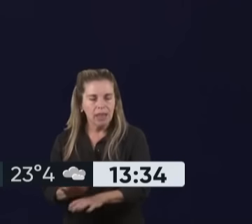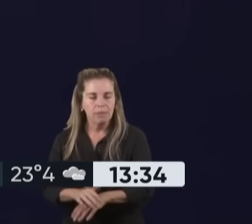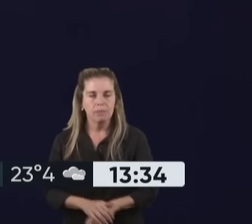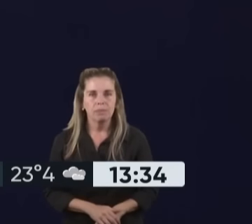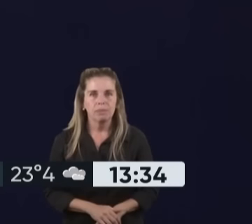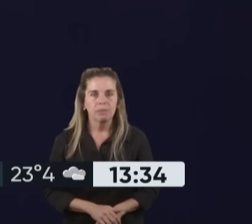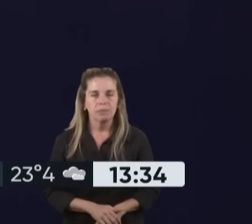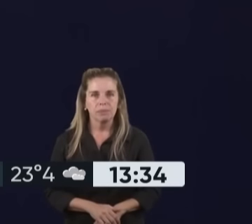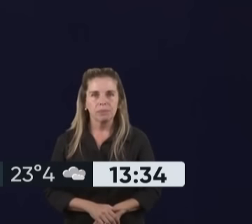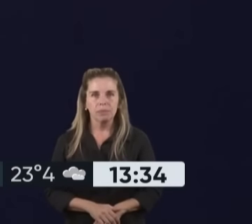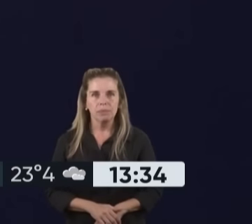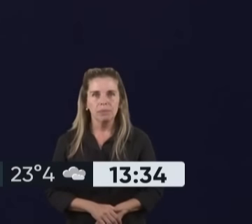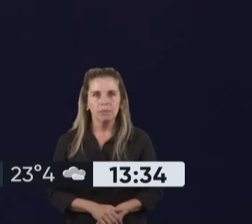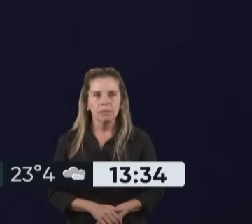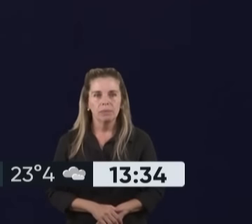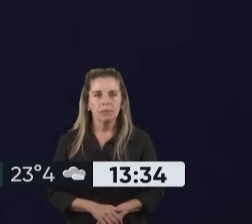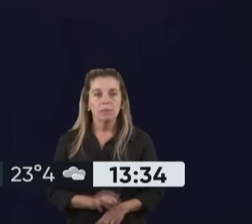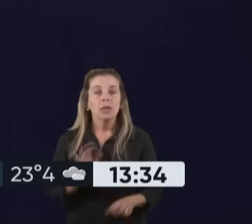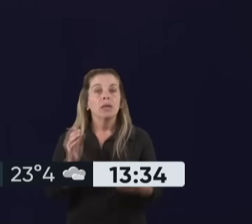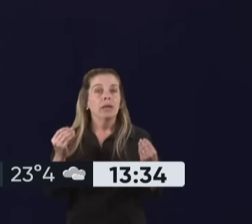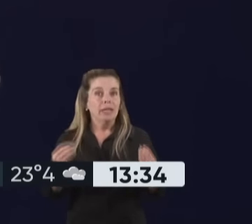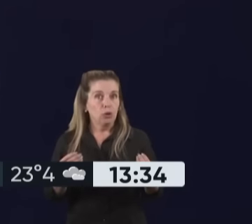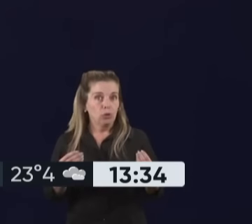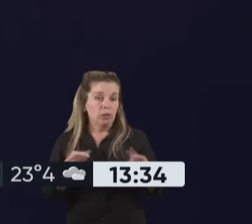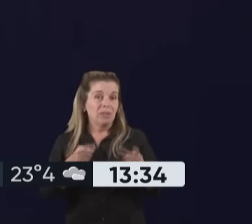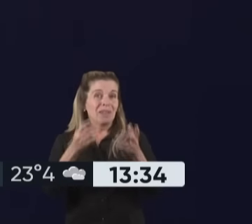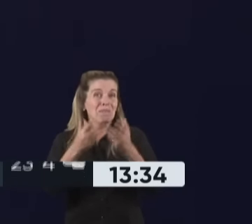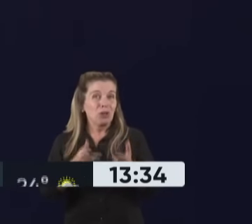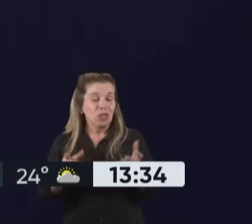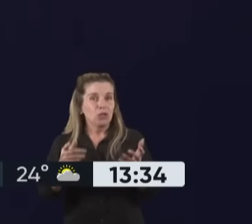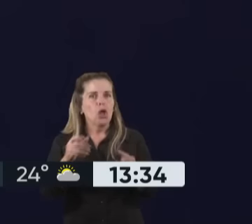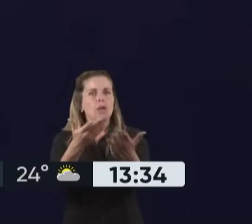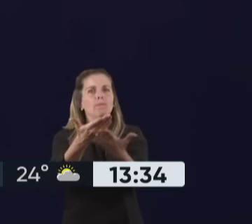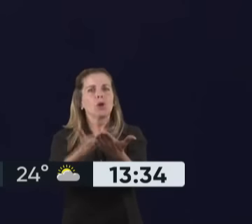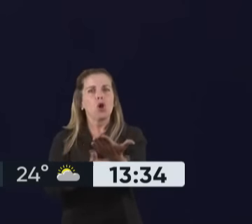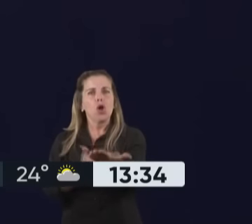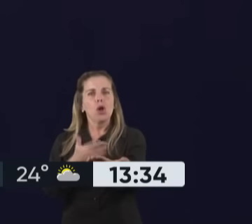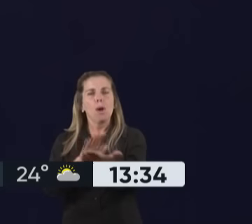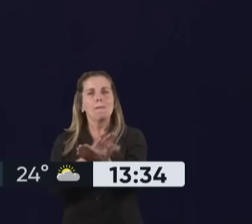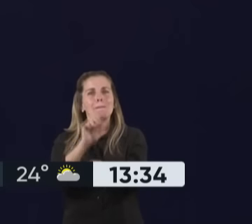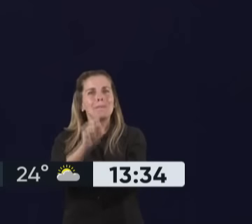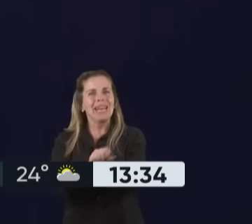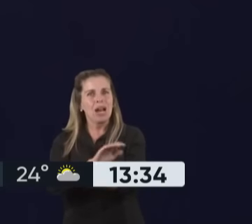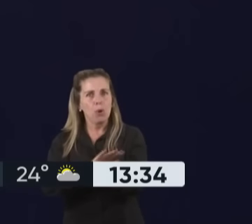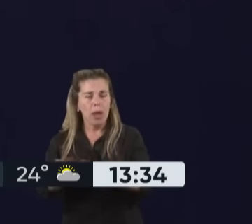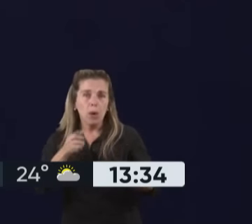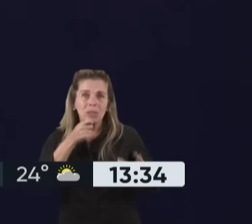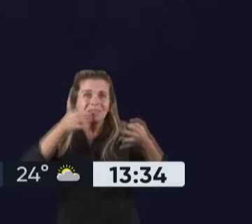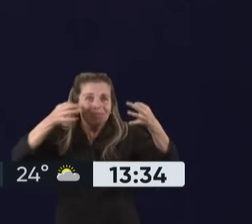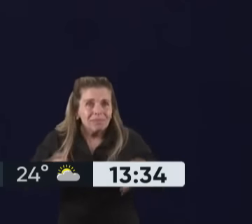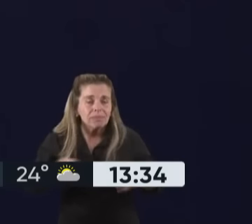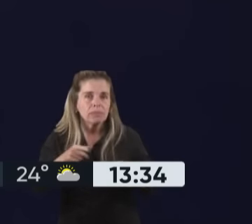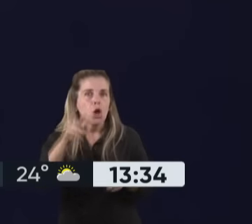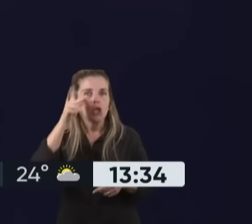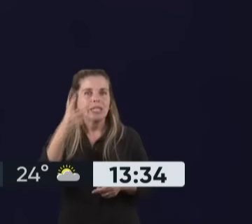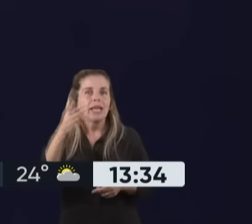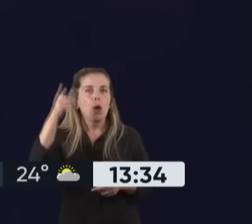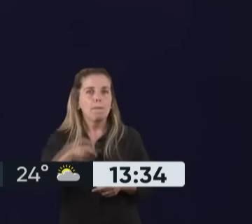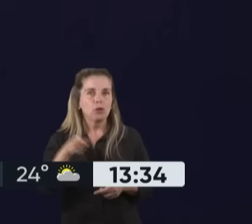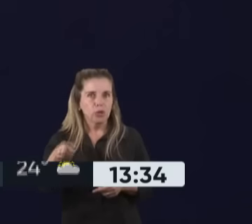Bueno, como consecuencia de este nuevo Código Penal, el 82% de los delitos van a ser con